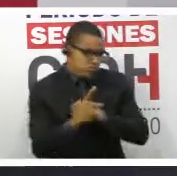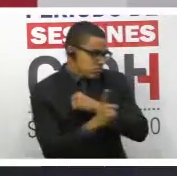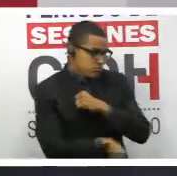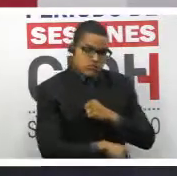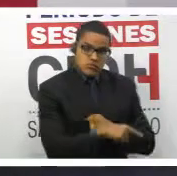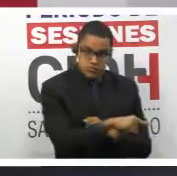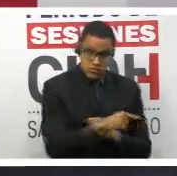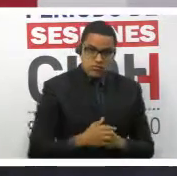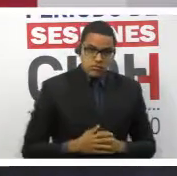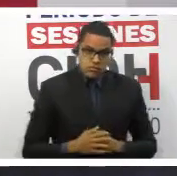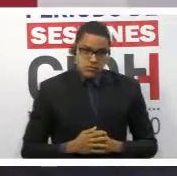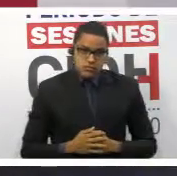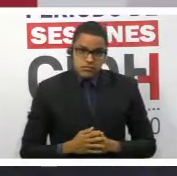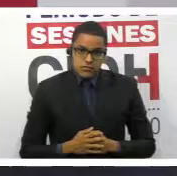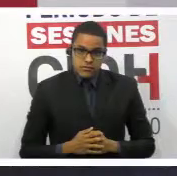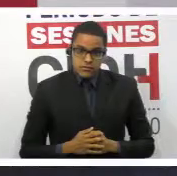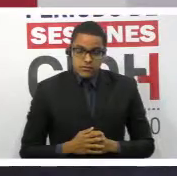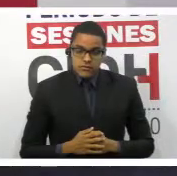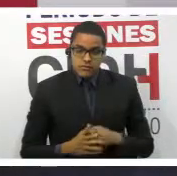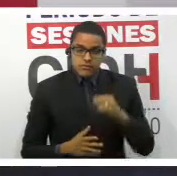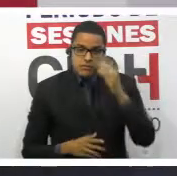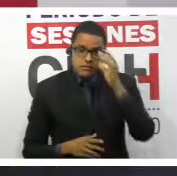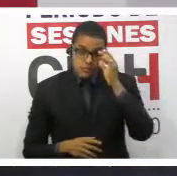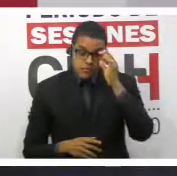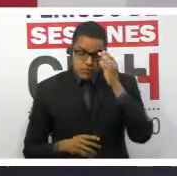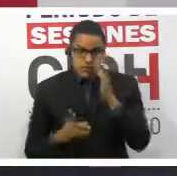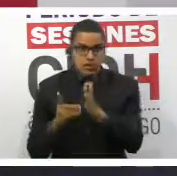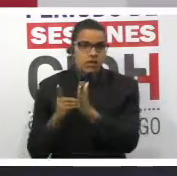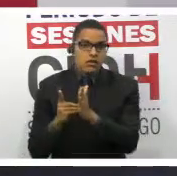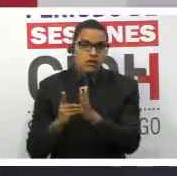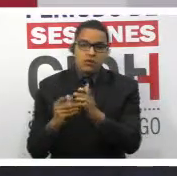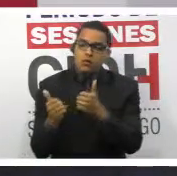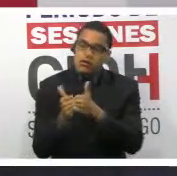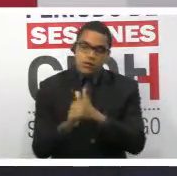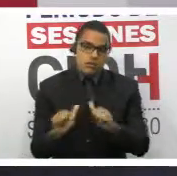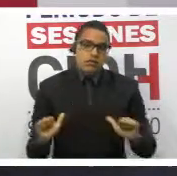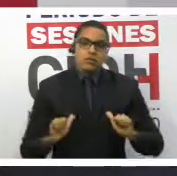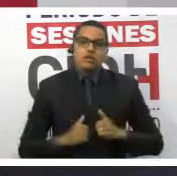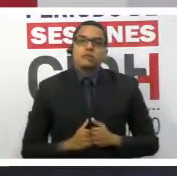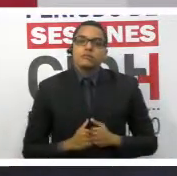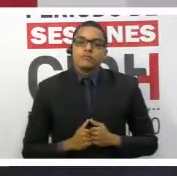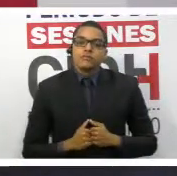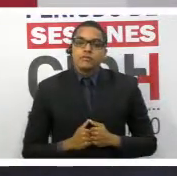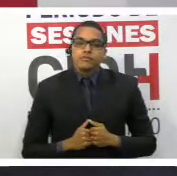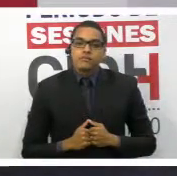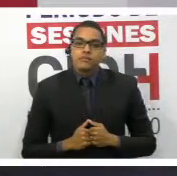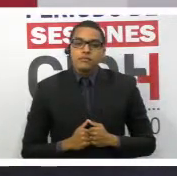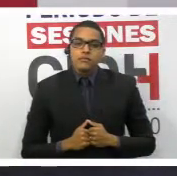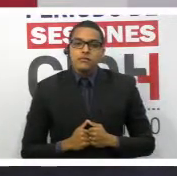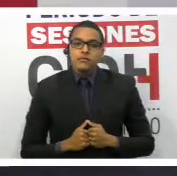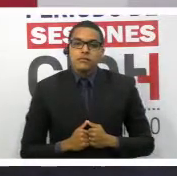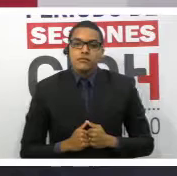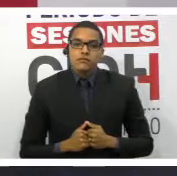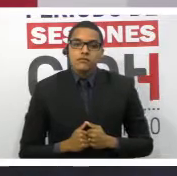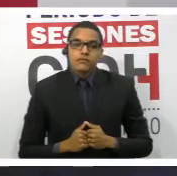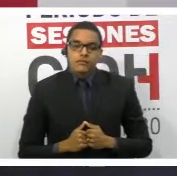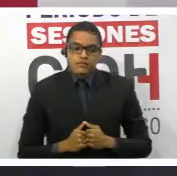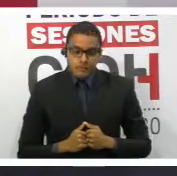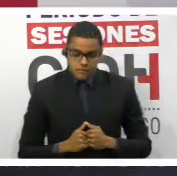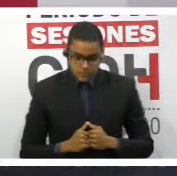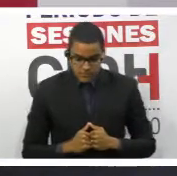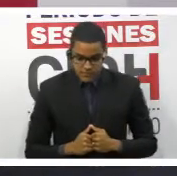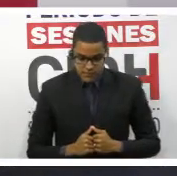londres el uso de action switch de trigo tumba de